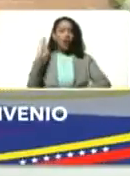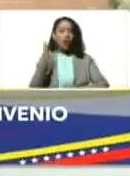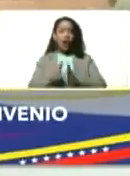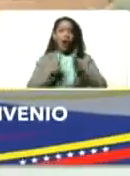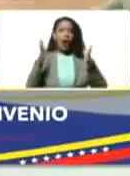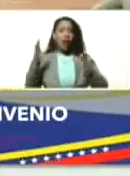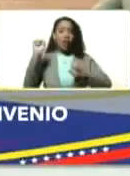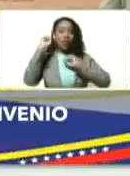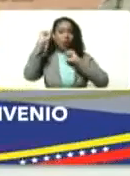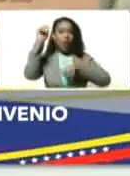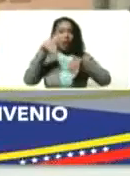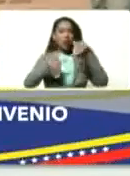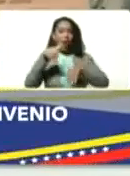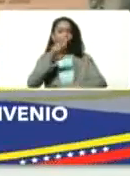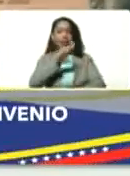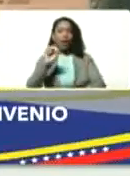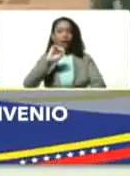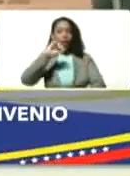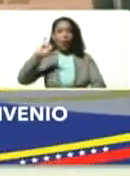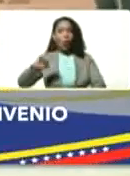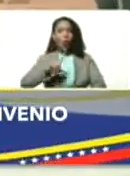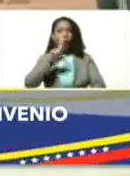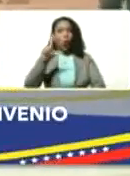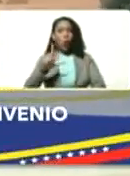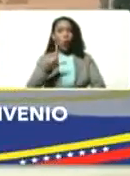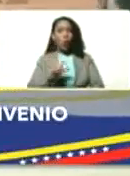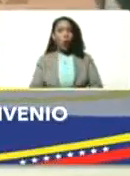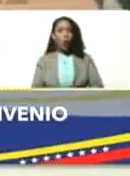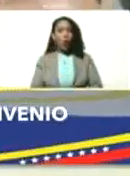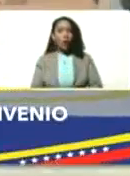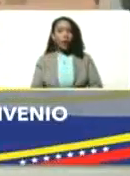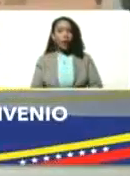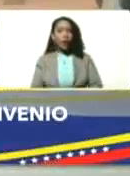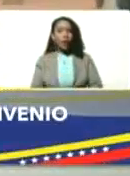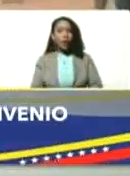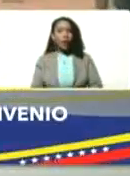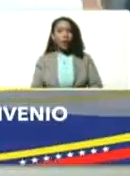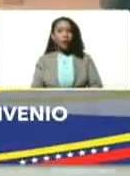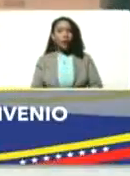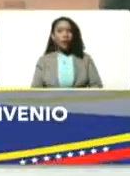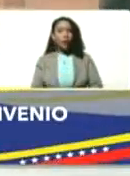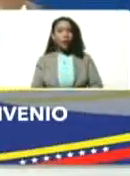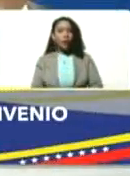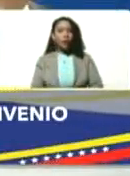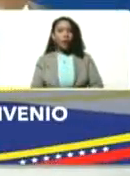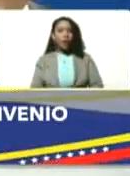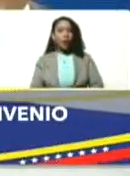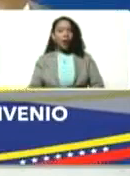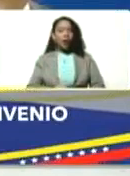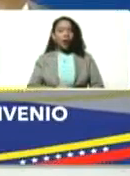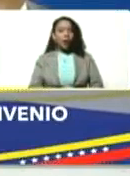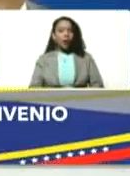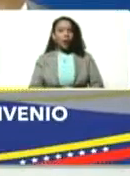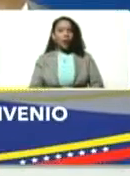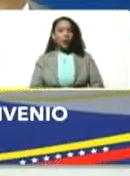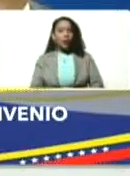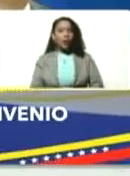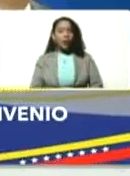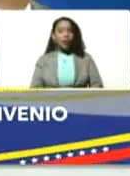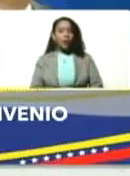victoria electoral el 30 de julio del mismo año 2000 y el comandante Chávez le hizo